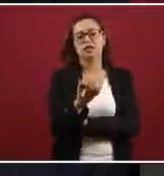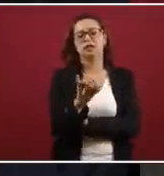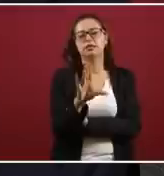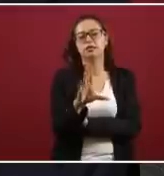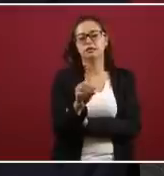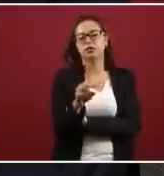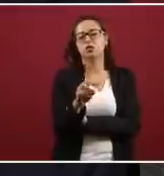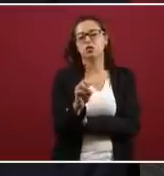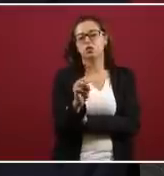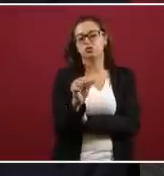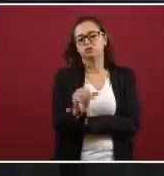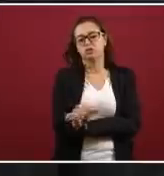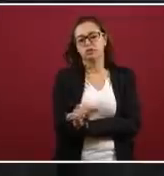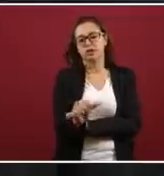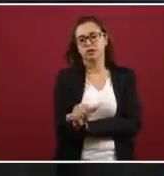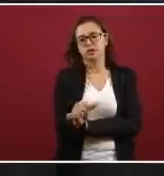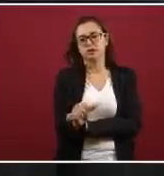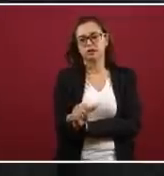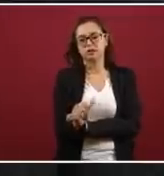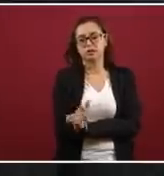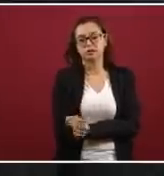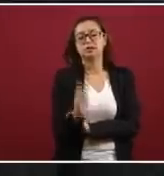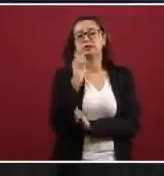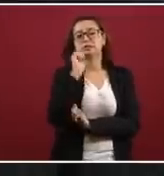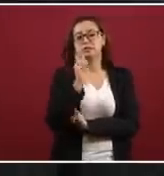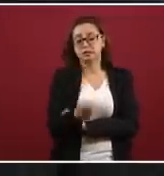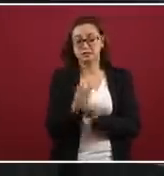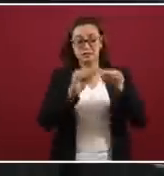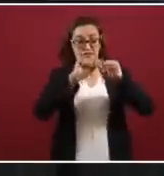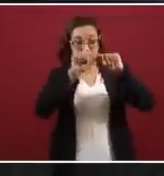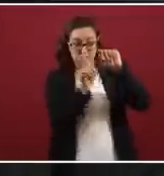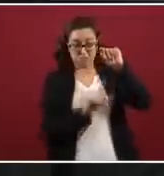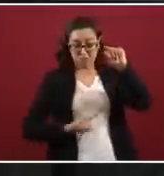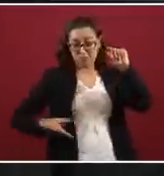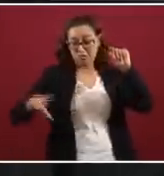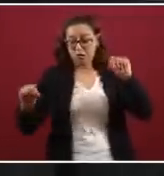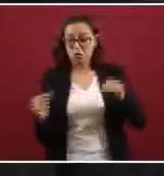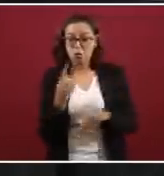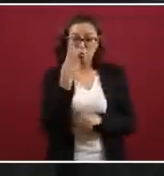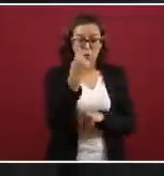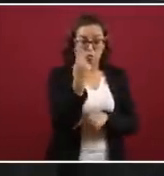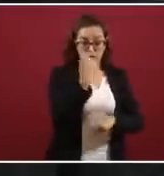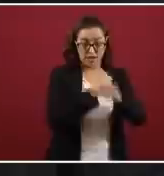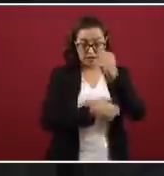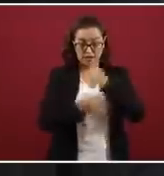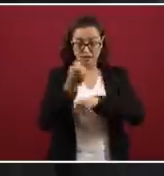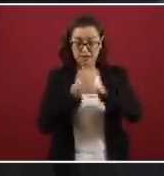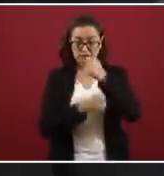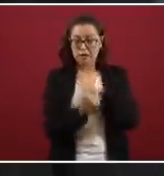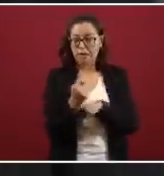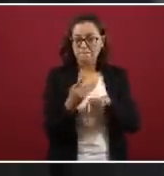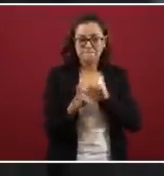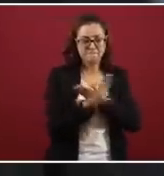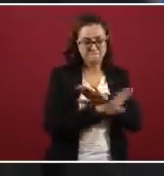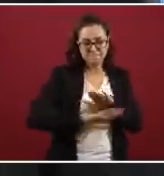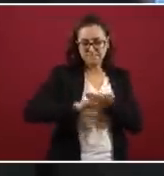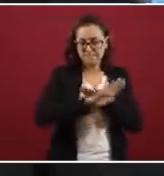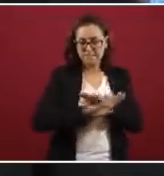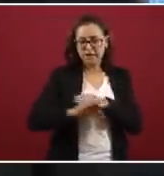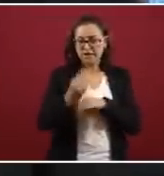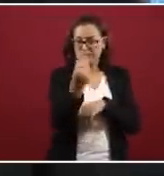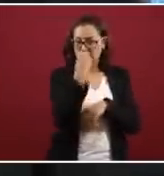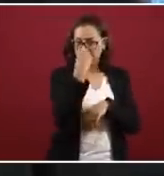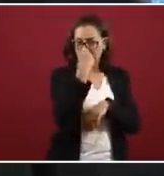habrá una sola tienda en el país que venda la canasta básica a productos,